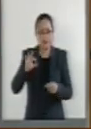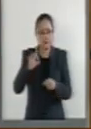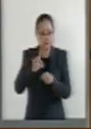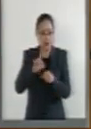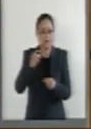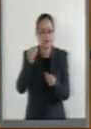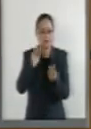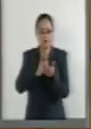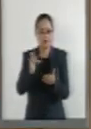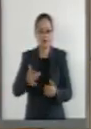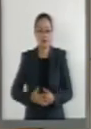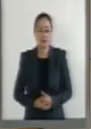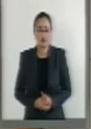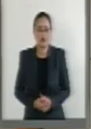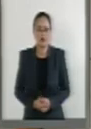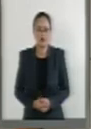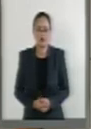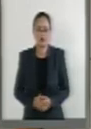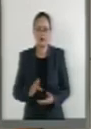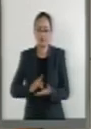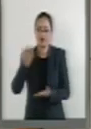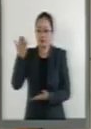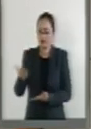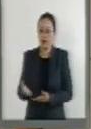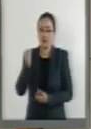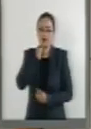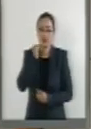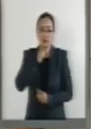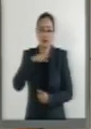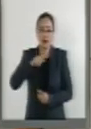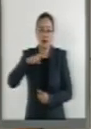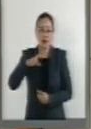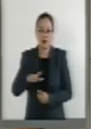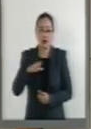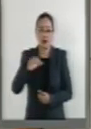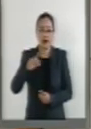Gracias a usted, senador Manuel Cárdenas Fonseca.